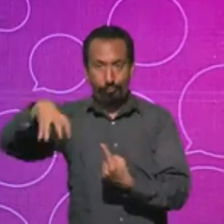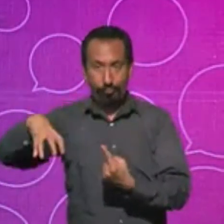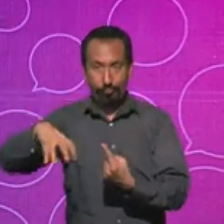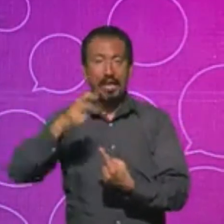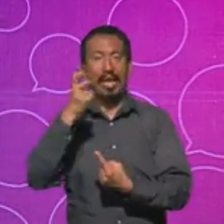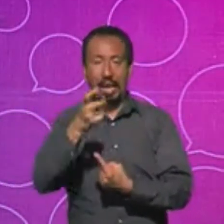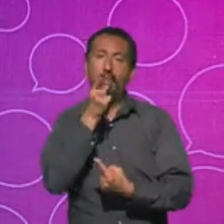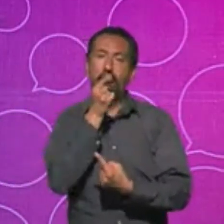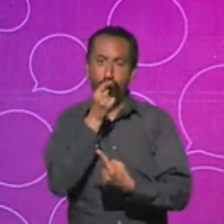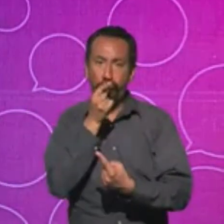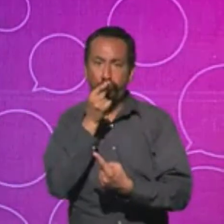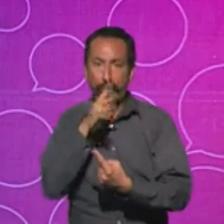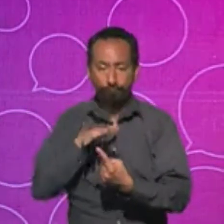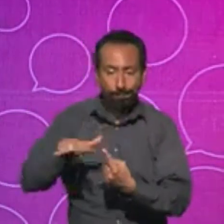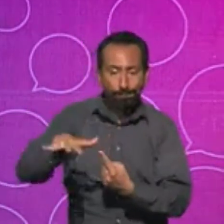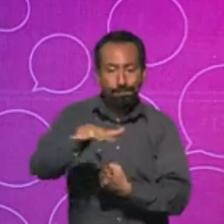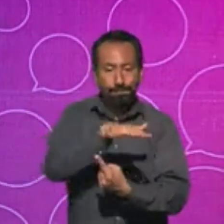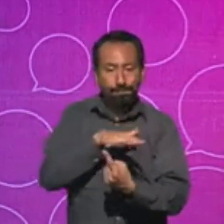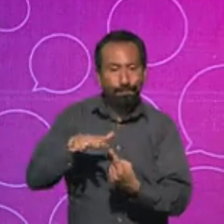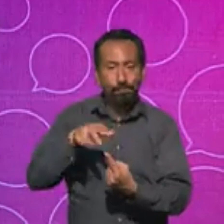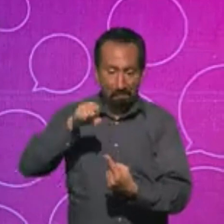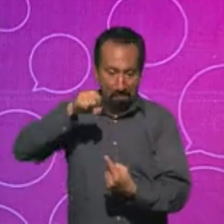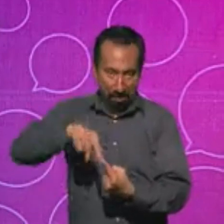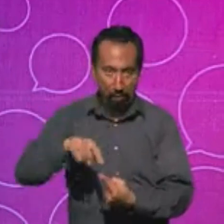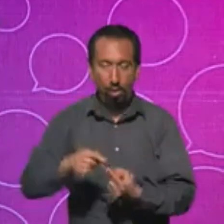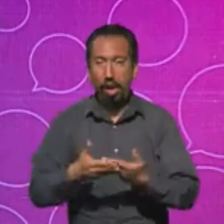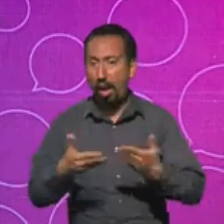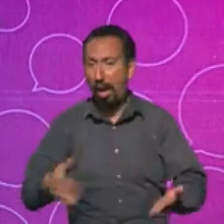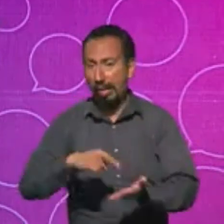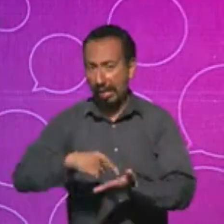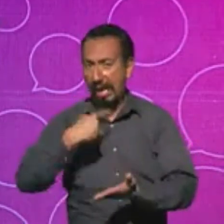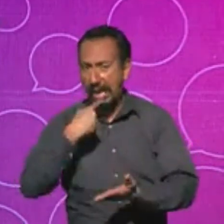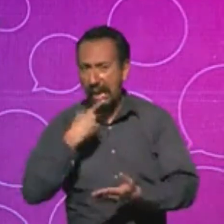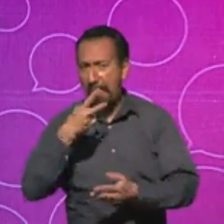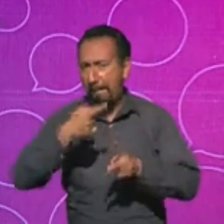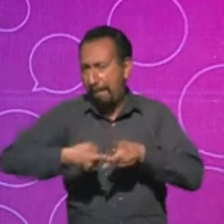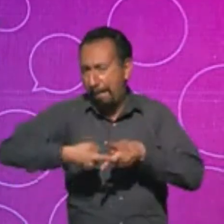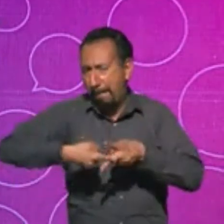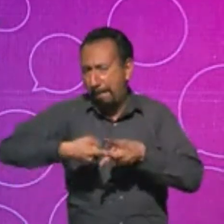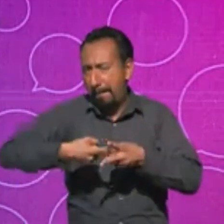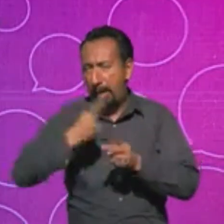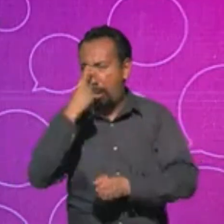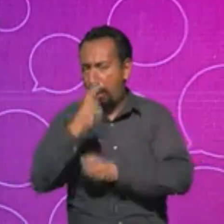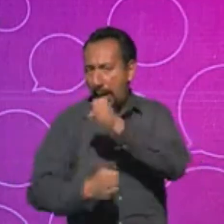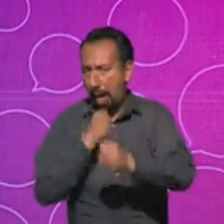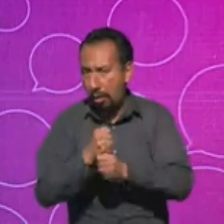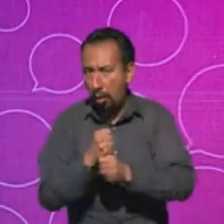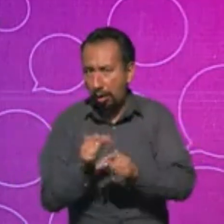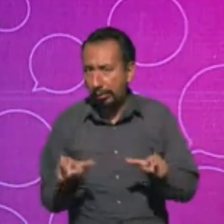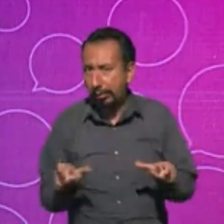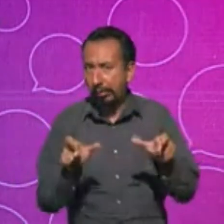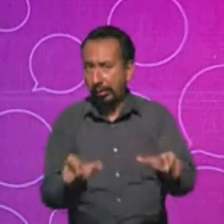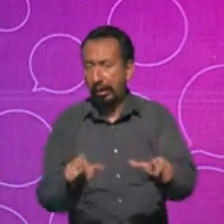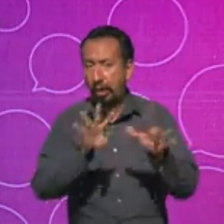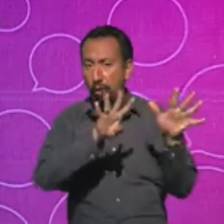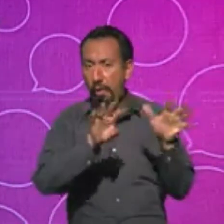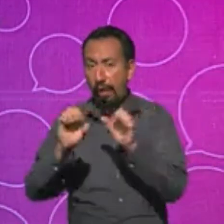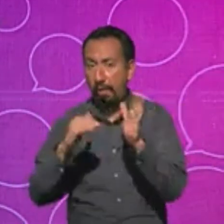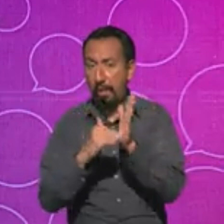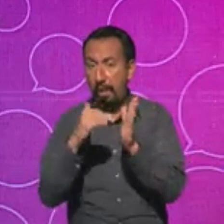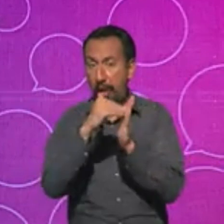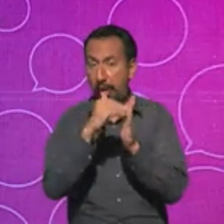como lo dije anteriormente para que se den una idea Celaya tiene un presupuesto que se gasta anualmente en seguridad de 900 millones de